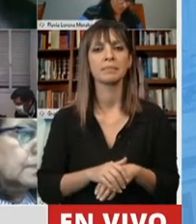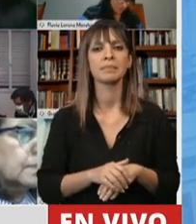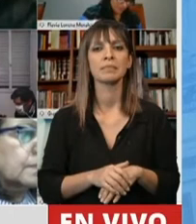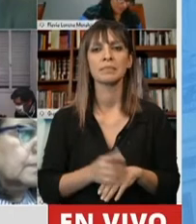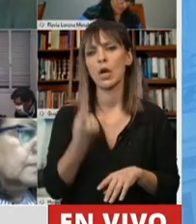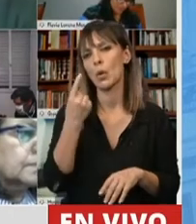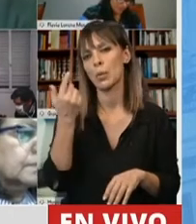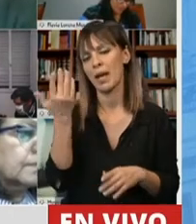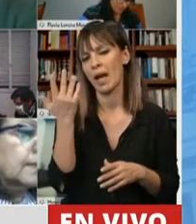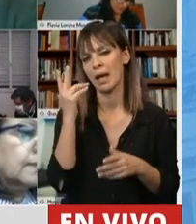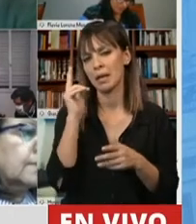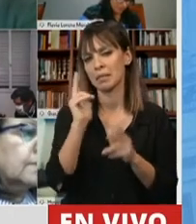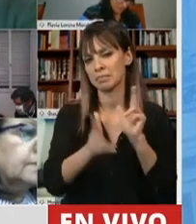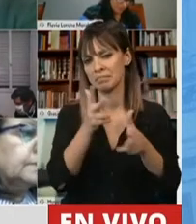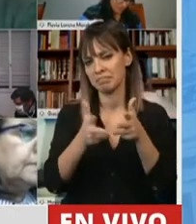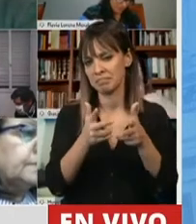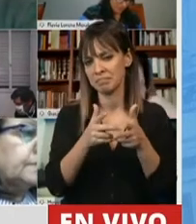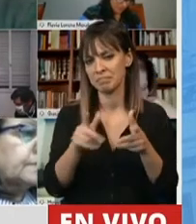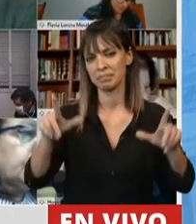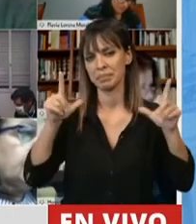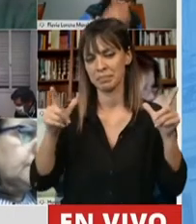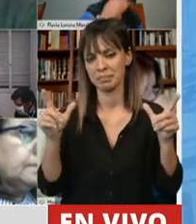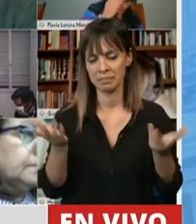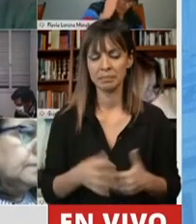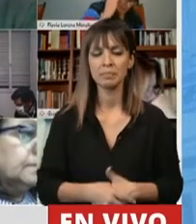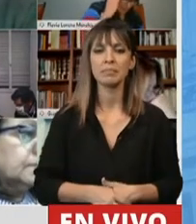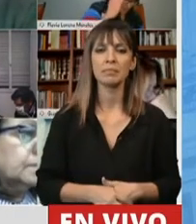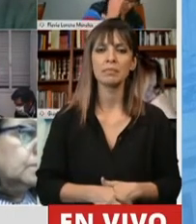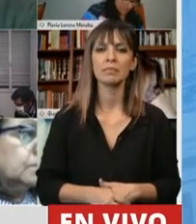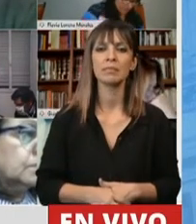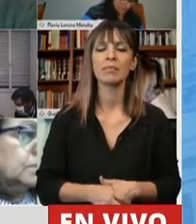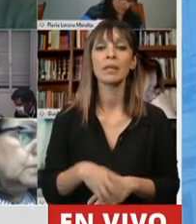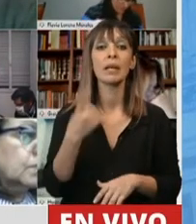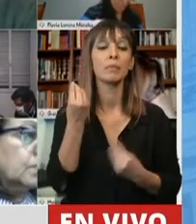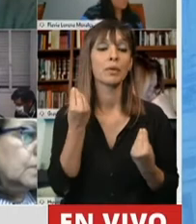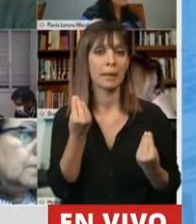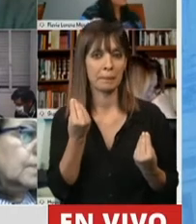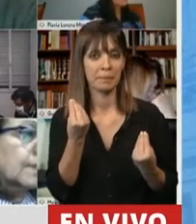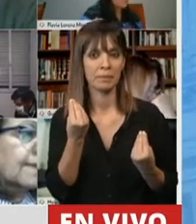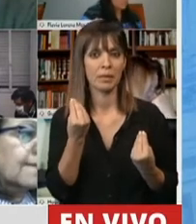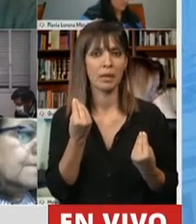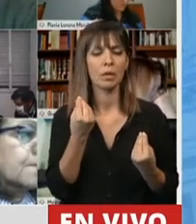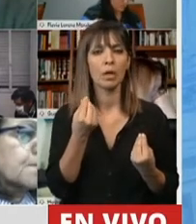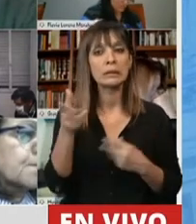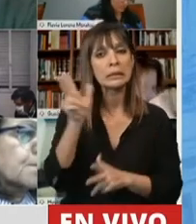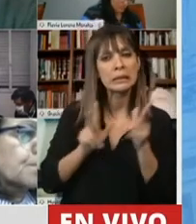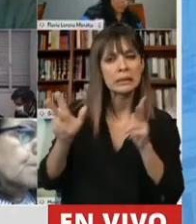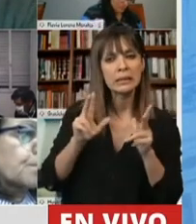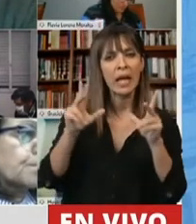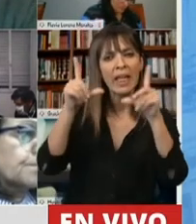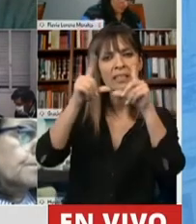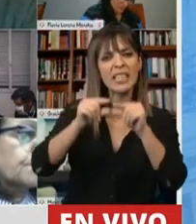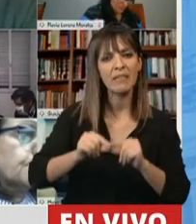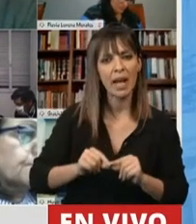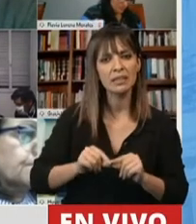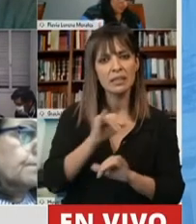sus charlas a través de los medios de comunicación, porque cuando escuchamos los datos que nos